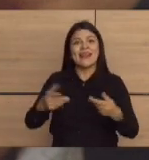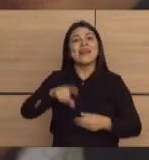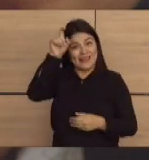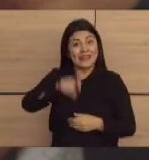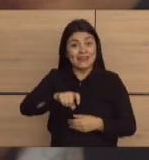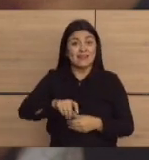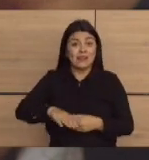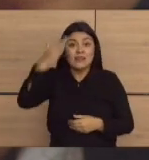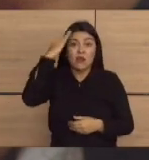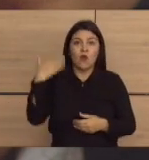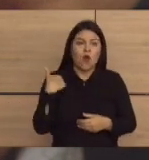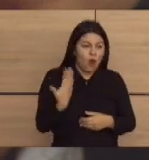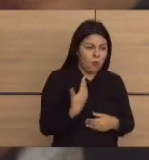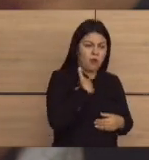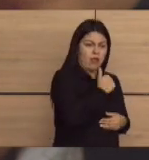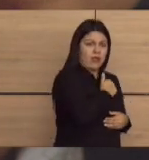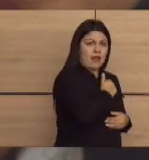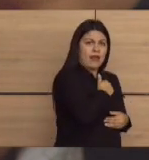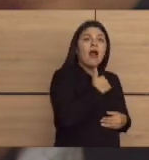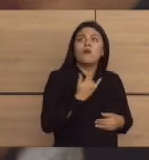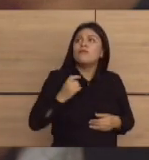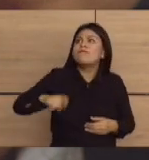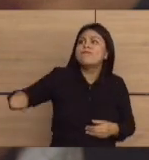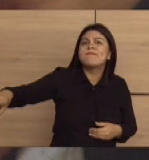con los valores y las necesidades del siglo XXI,